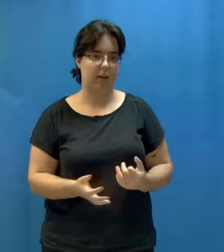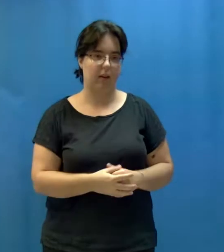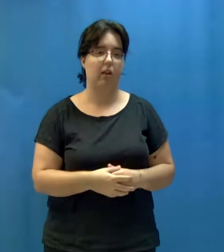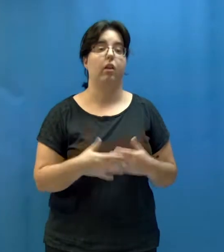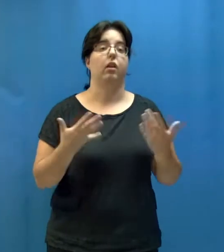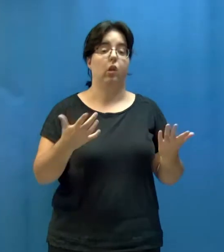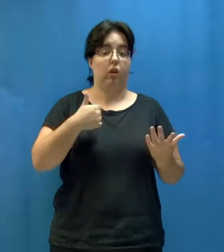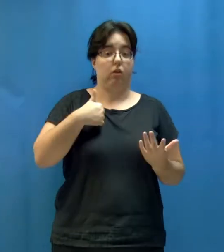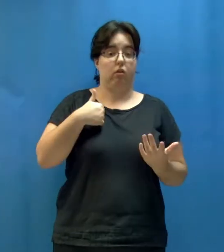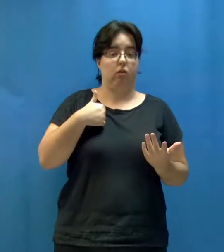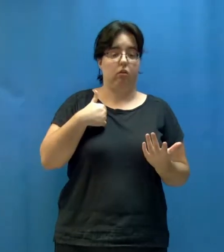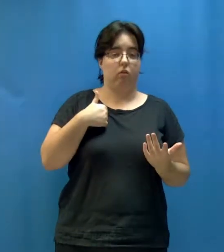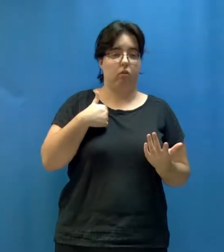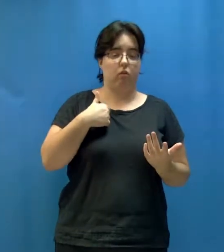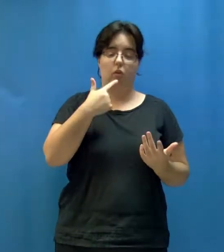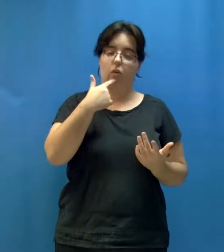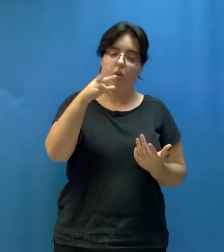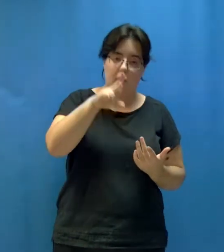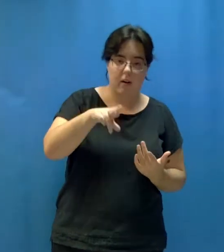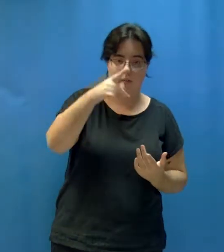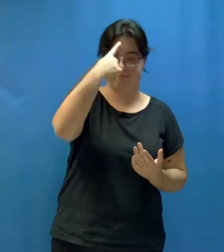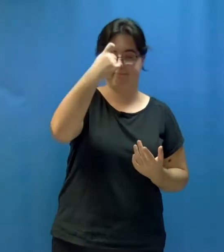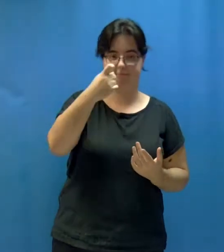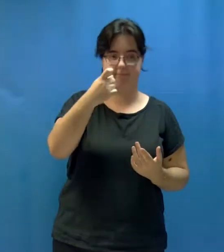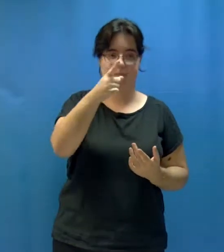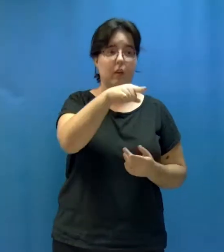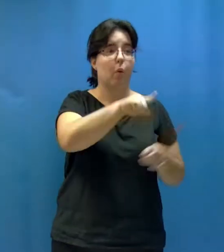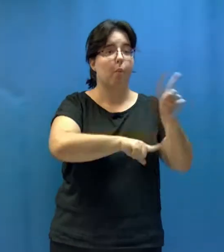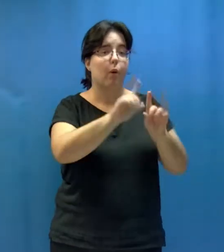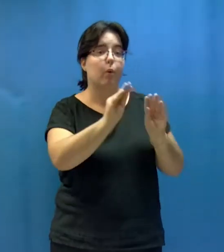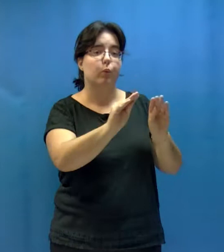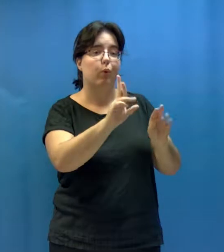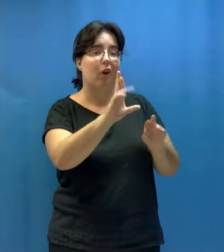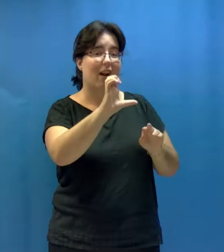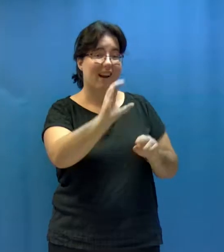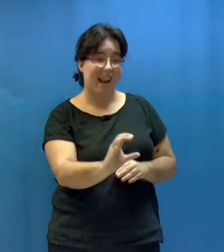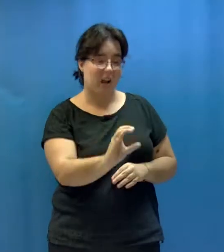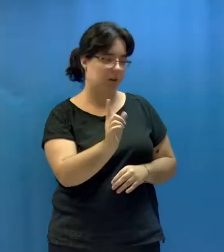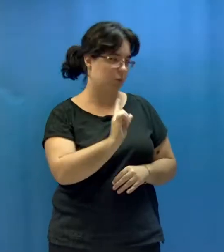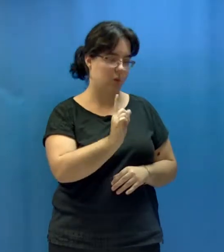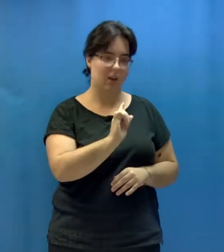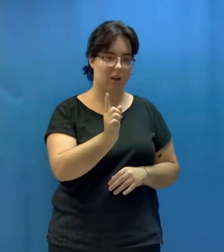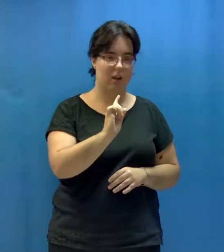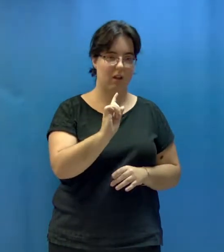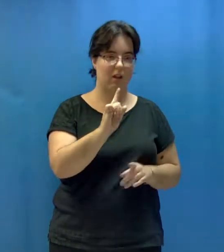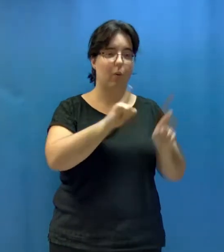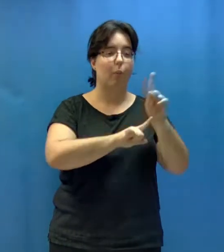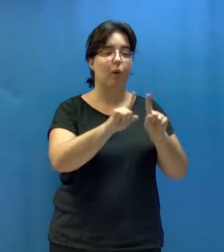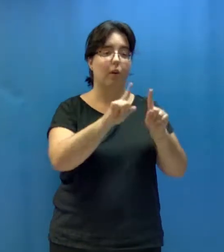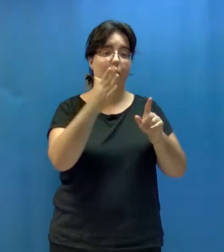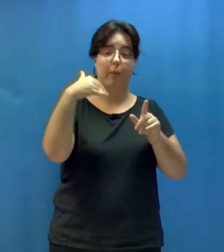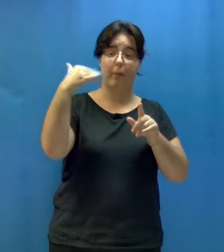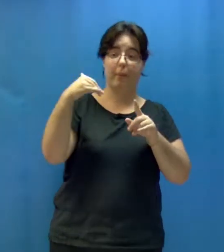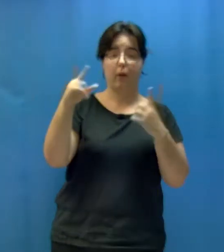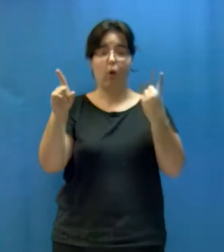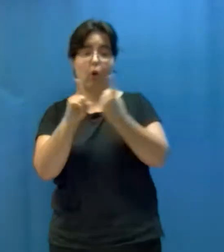yo sencillamente les recuerdo, y ese es el problema de ustedes no son los RECs, el problema de ustedes es que dijeron, cuando estaban en la oposición, que